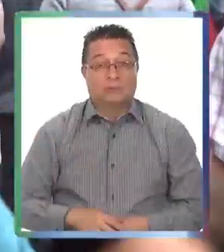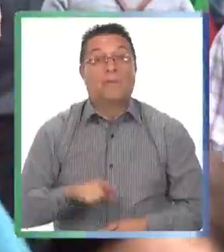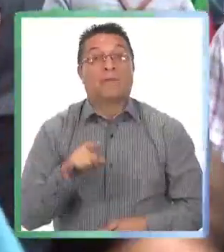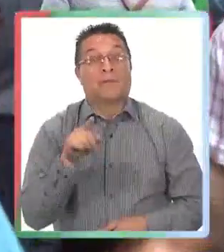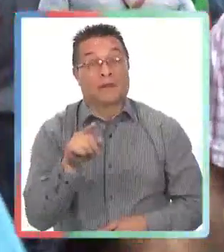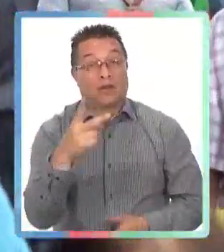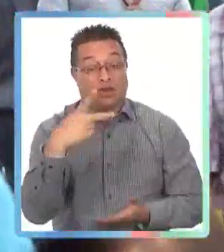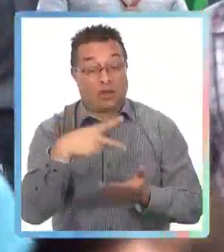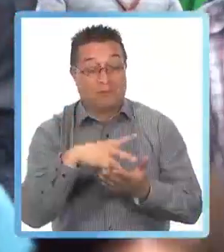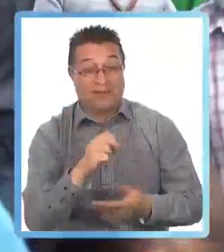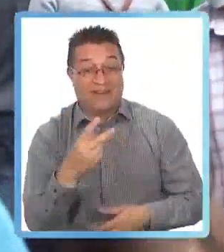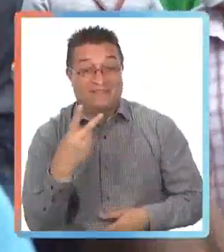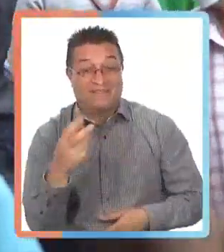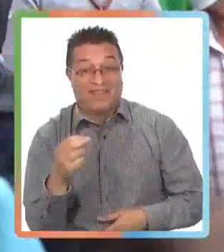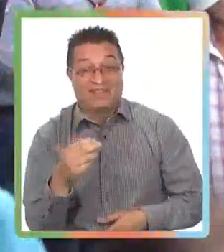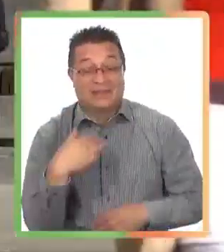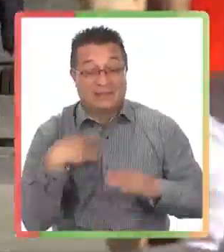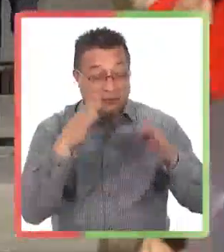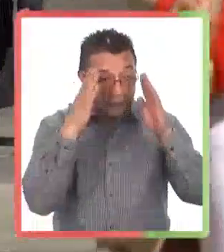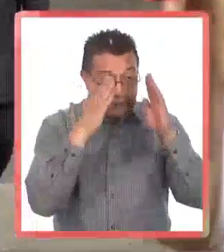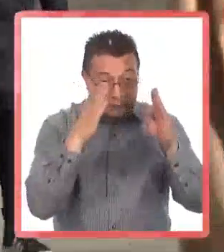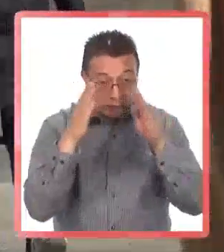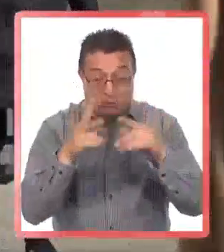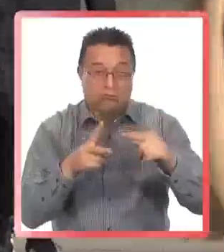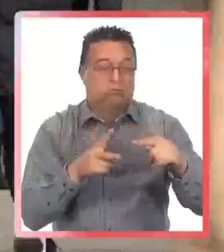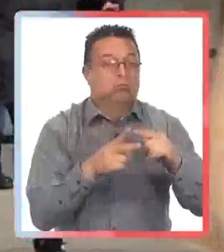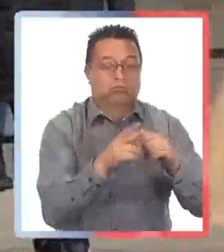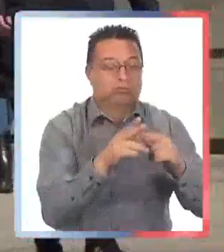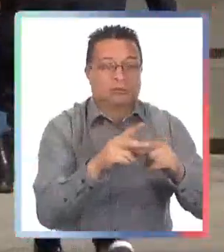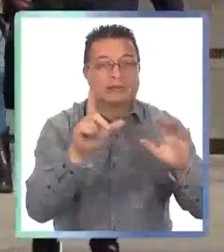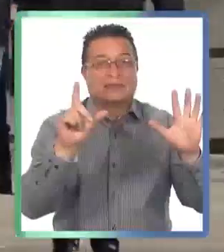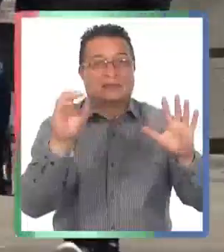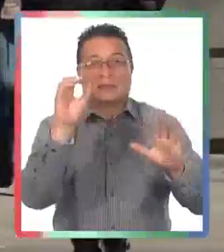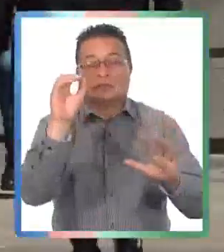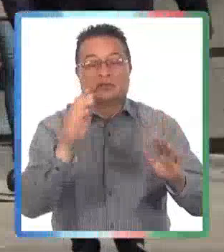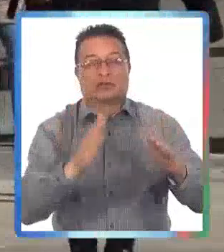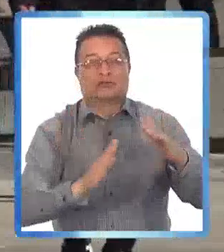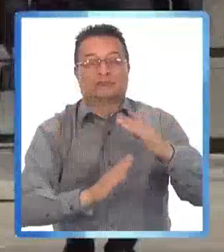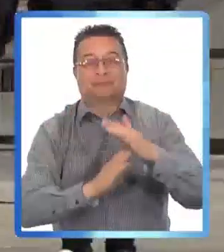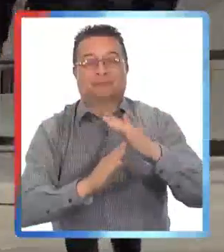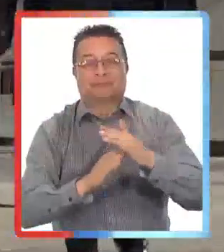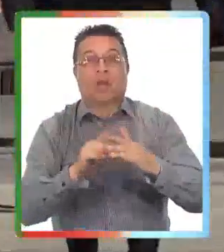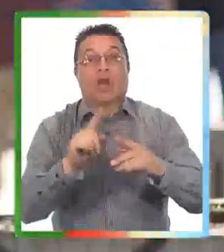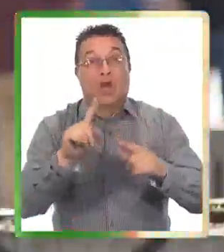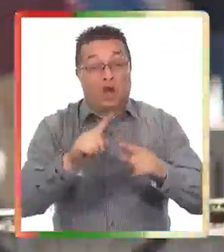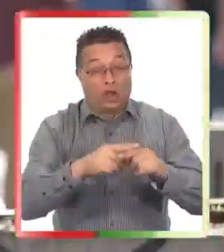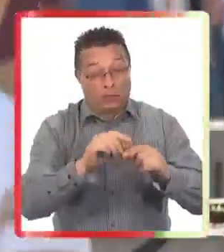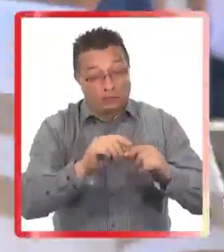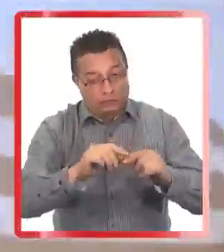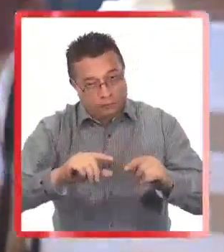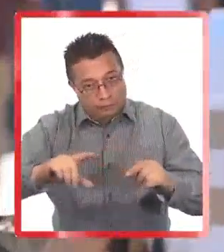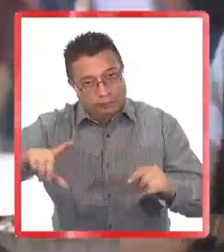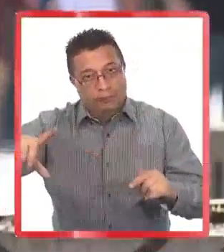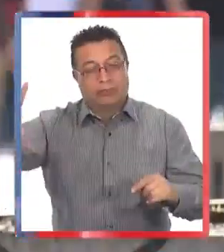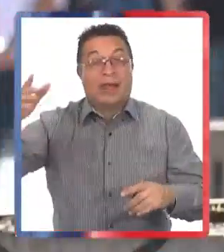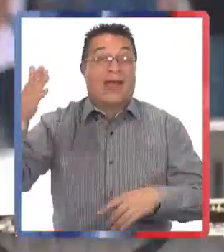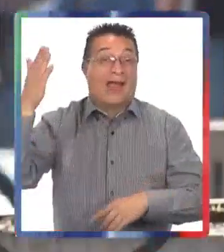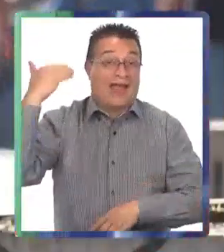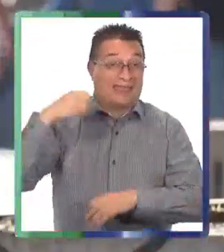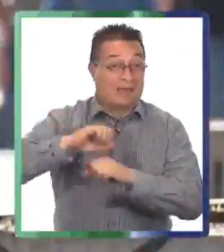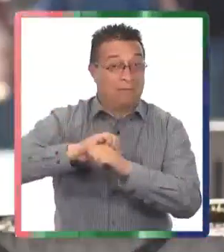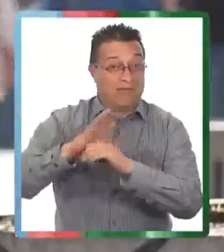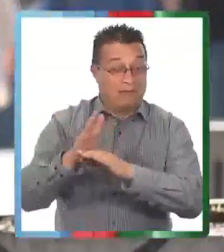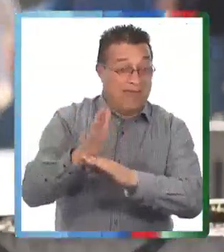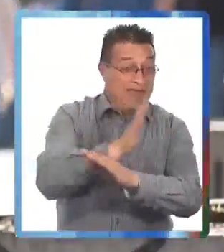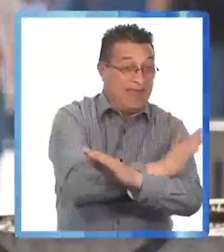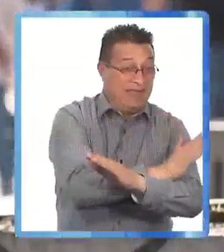del 2020, las atenciones se interrumpieron en un 70%. Si bien se han ido retomando a los niveles